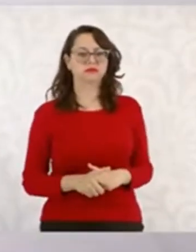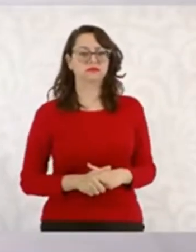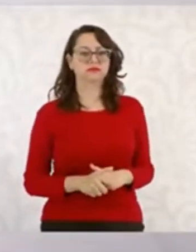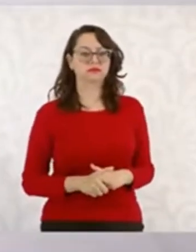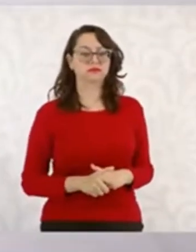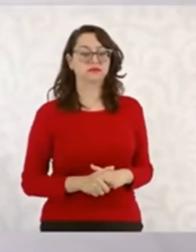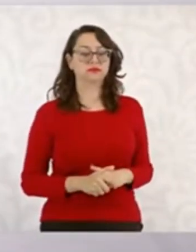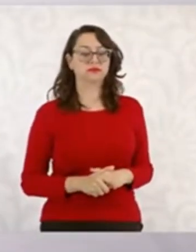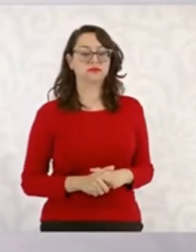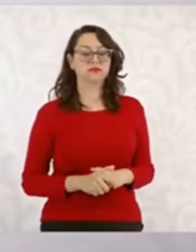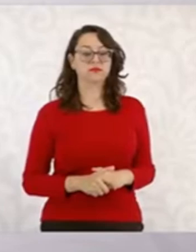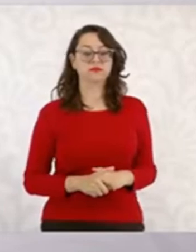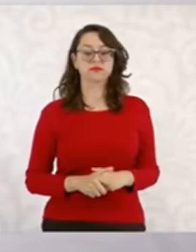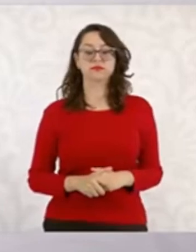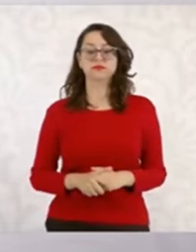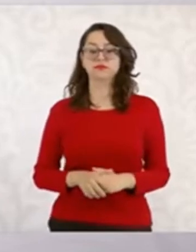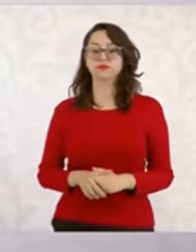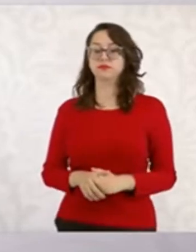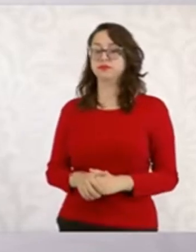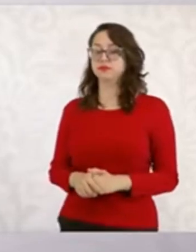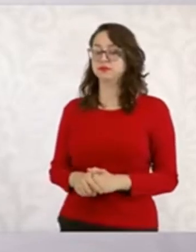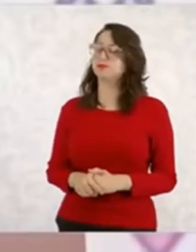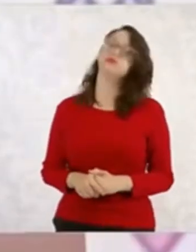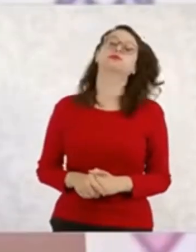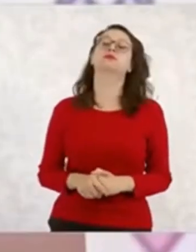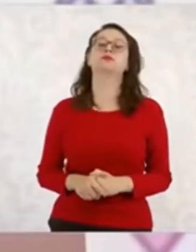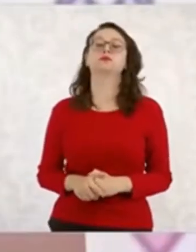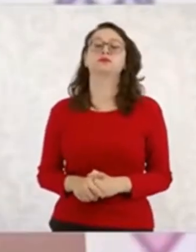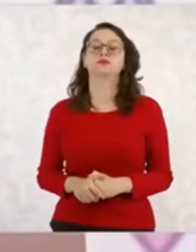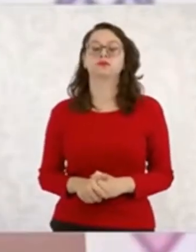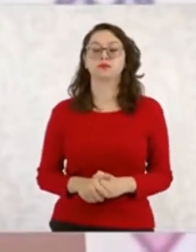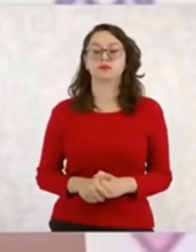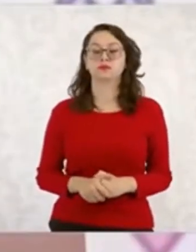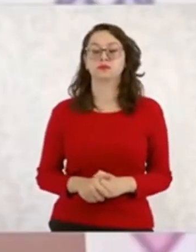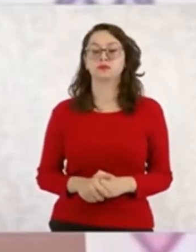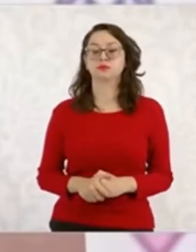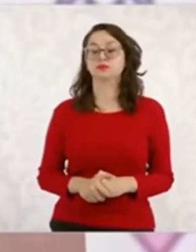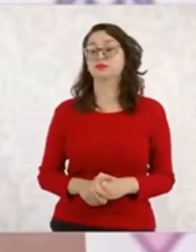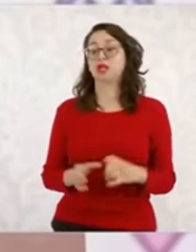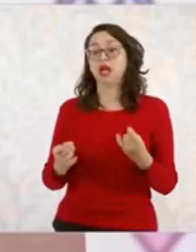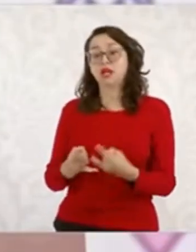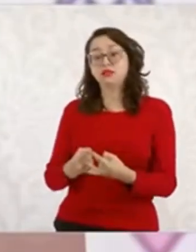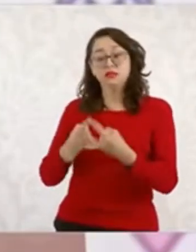No puede uno olvidar la historia.